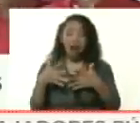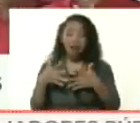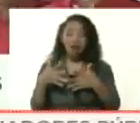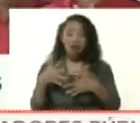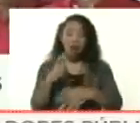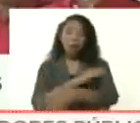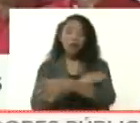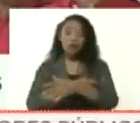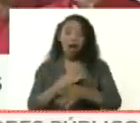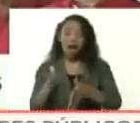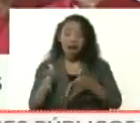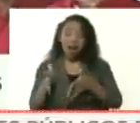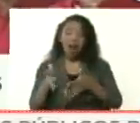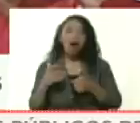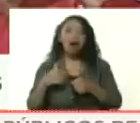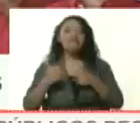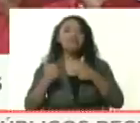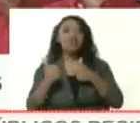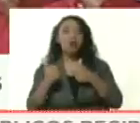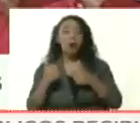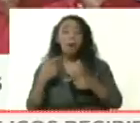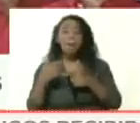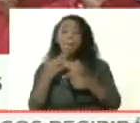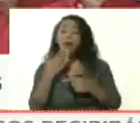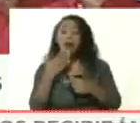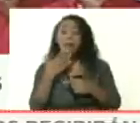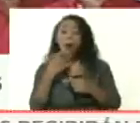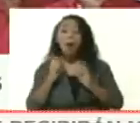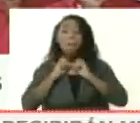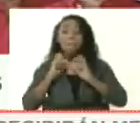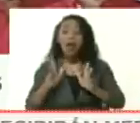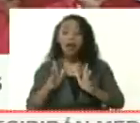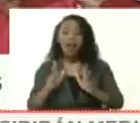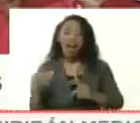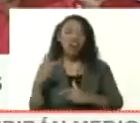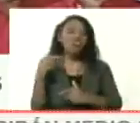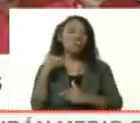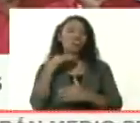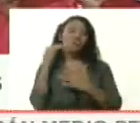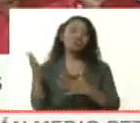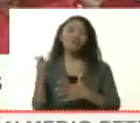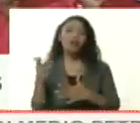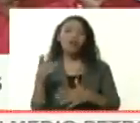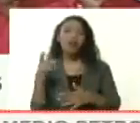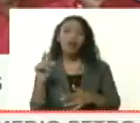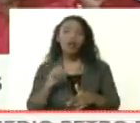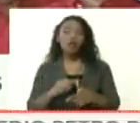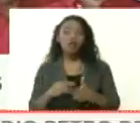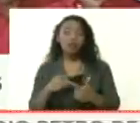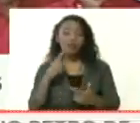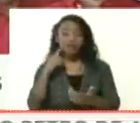Recordemos a Ramos Alú diciendo, el lunes vamos a entregar las pruebas del fraude. ¿Dónde están?